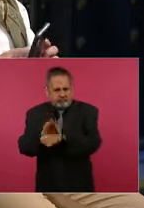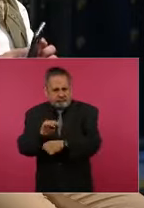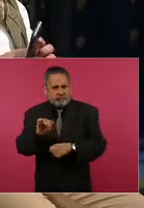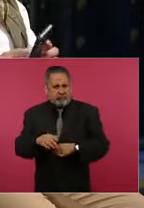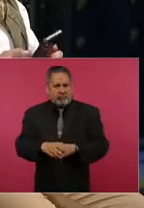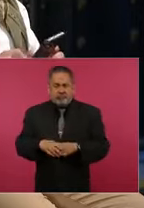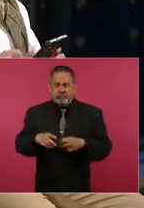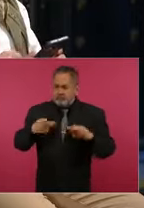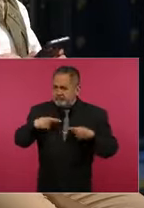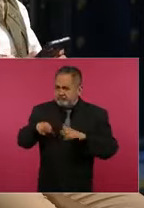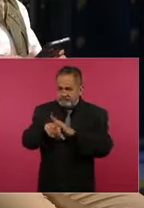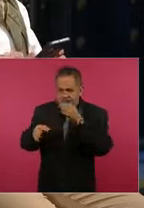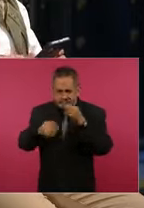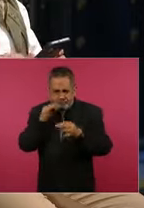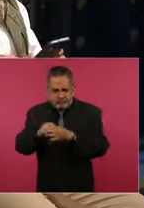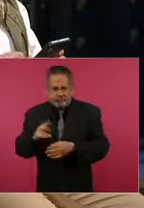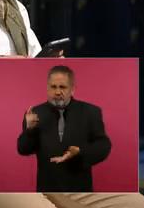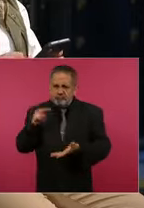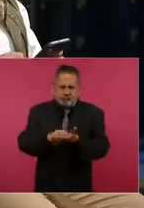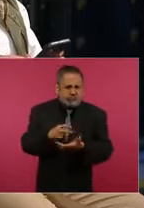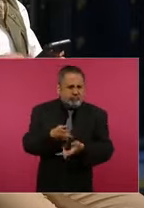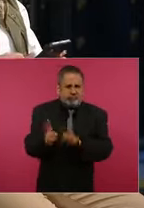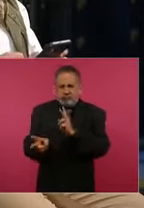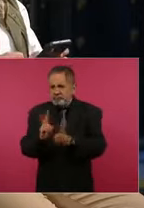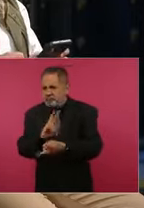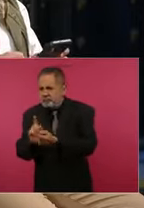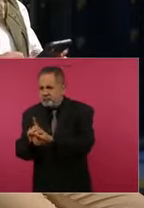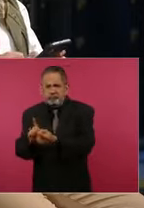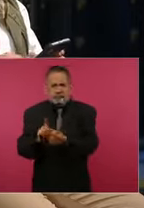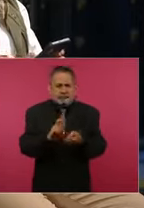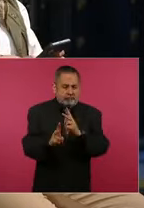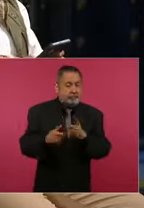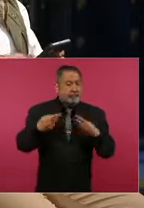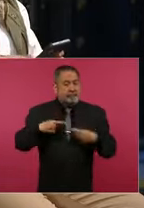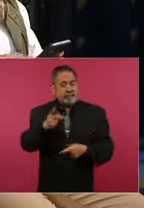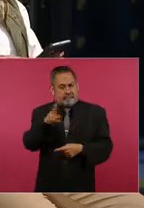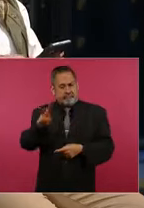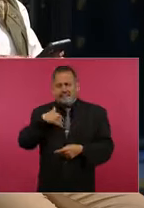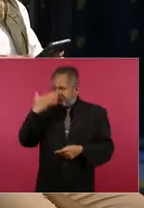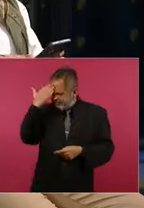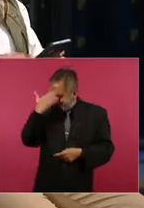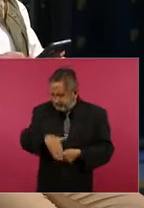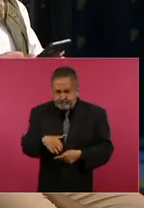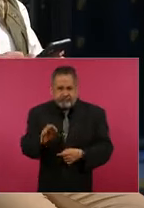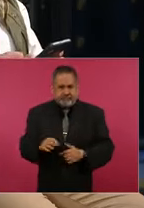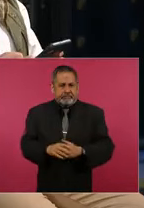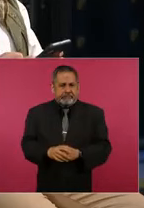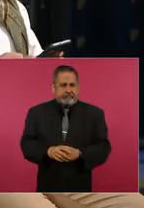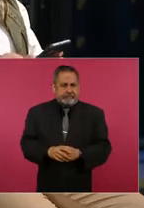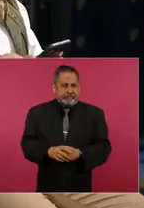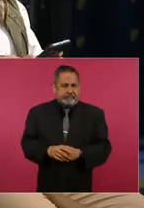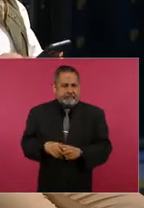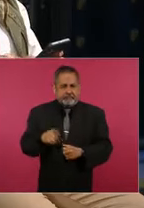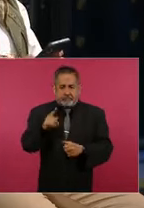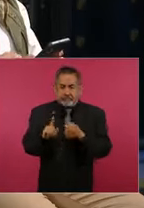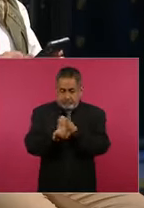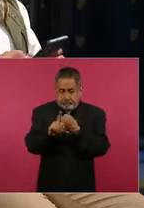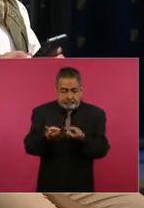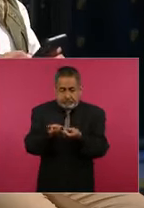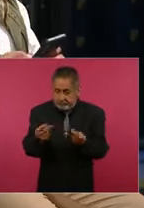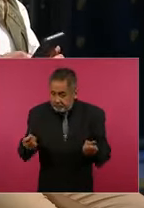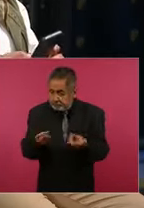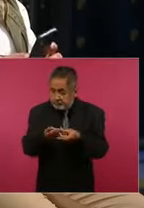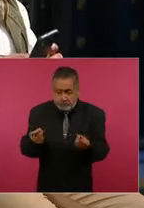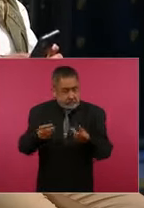trabajo periodístico en campo, hablar con la gente, y la gente de Vallarta lo sabe. Y que se vayan resuelto y que